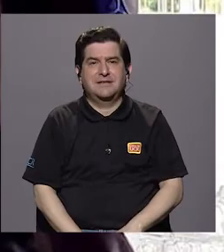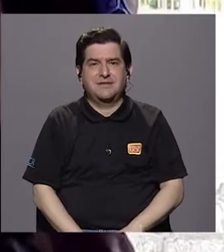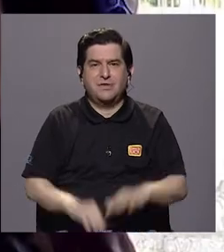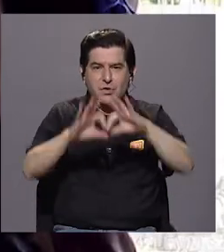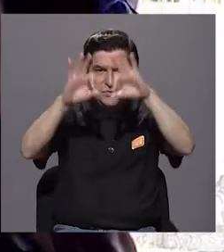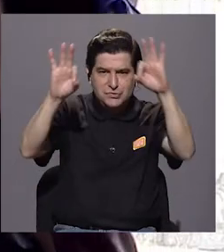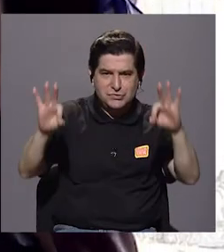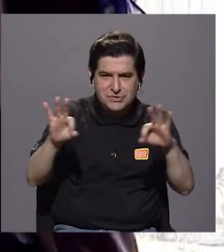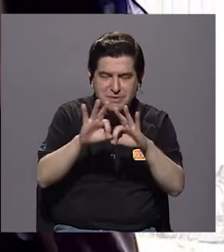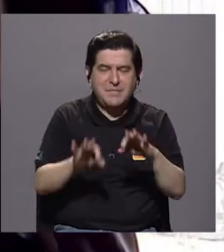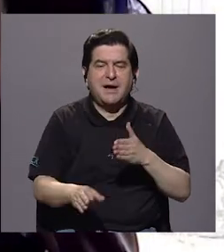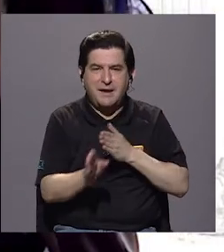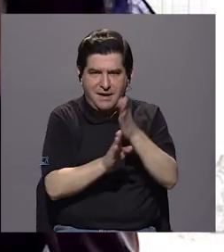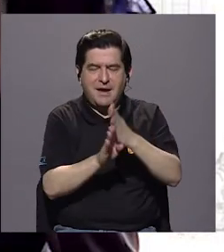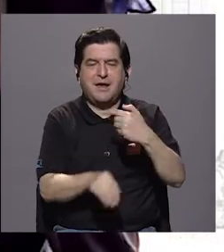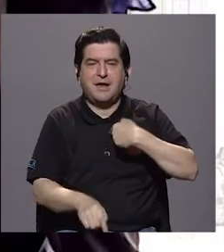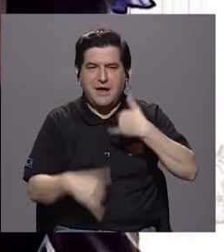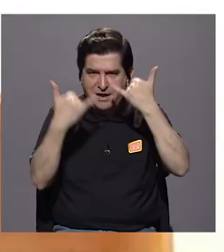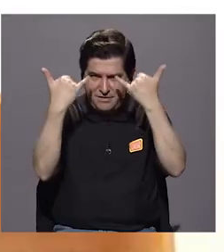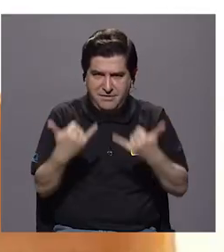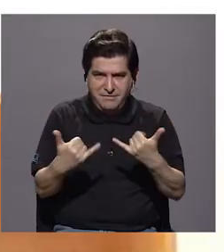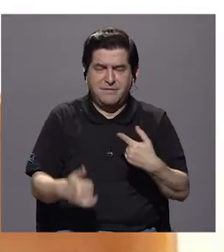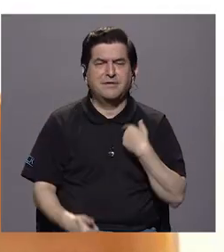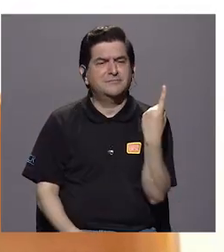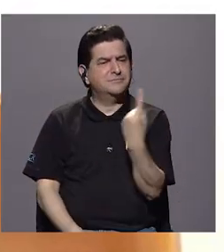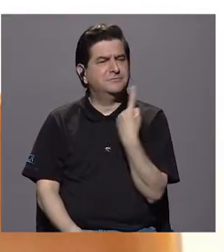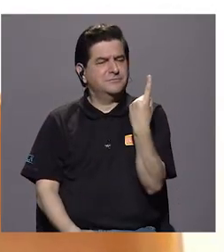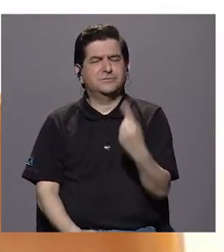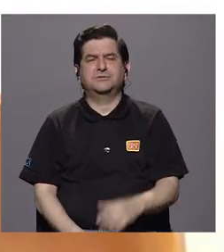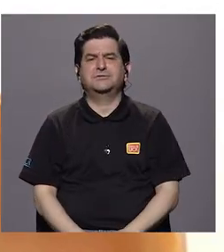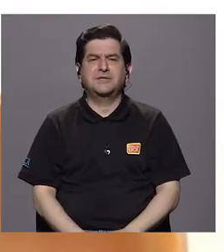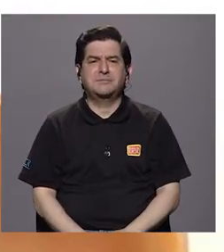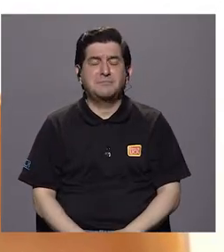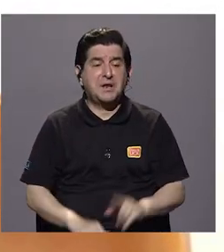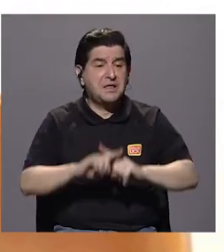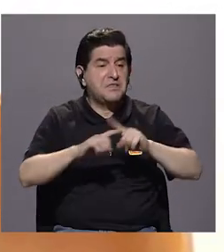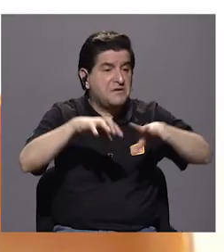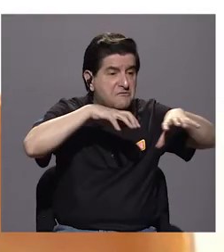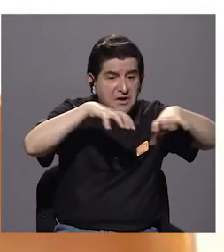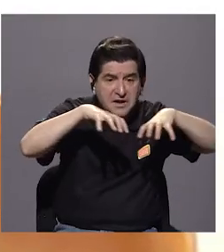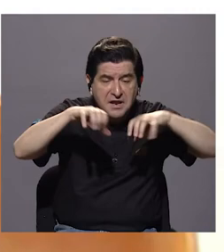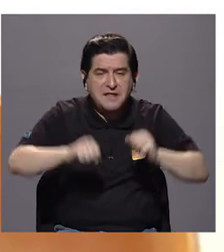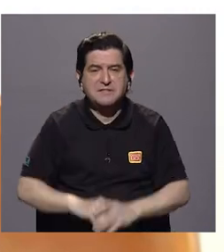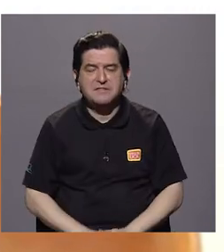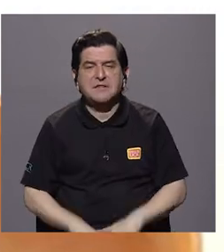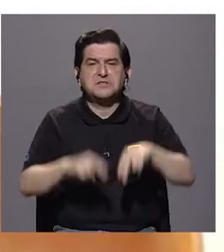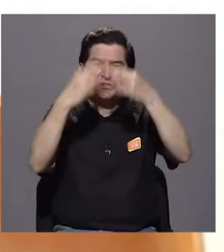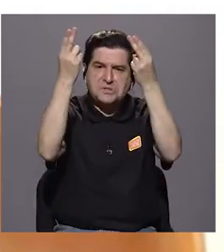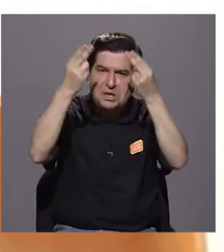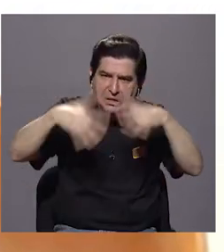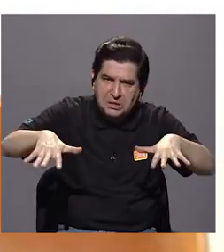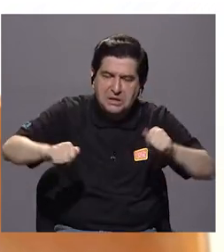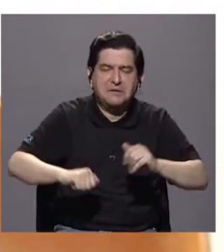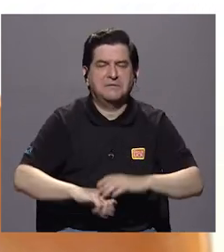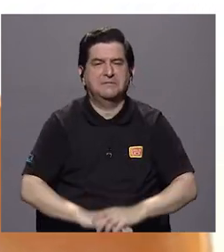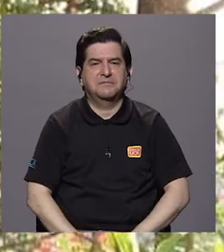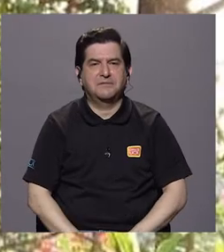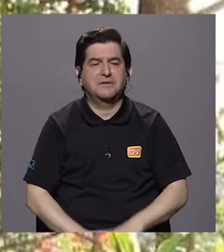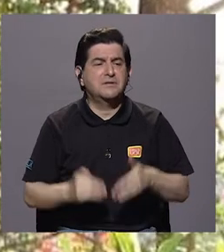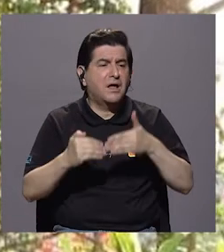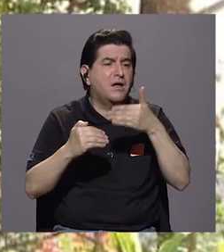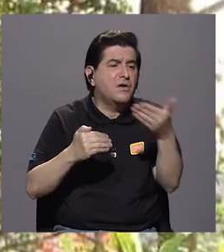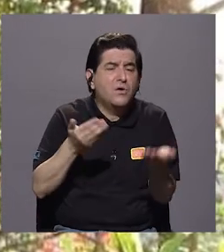trayectoria que tengo, siempre me estuvieron saliendo eventos de virtuales y cositas